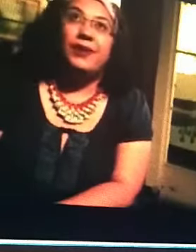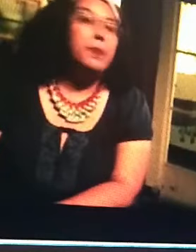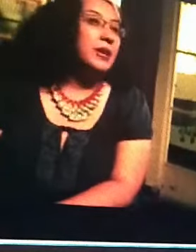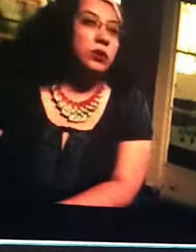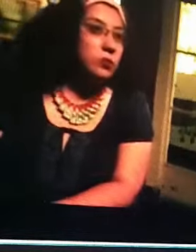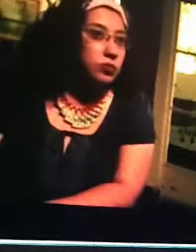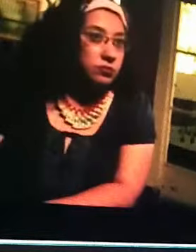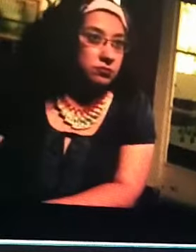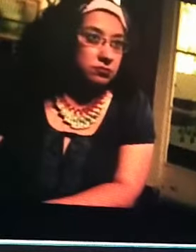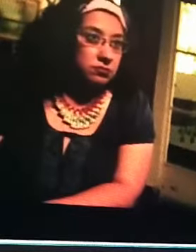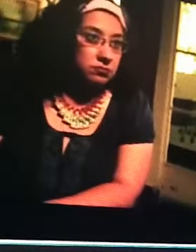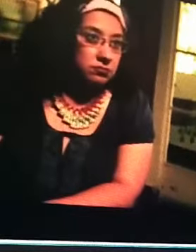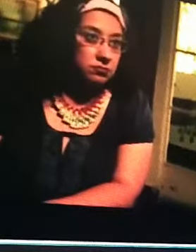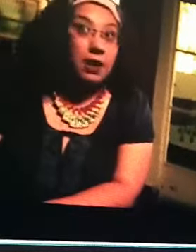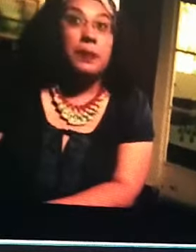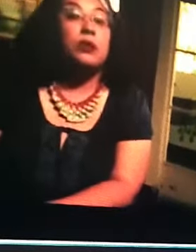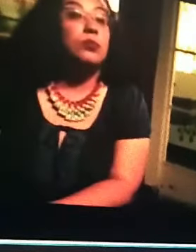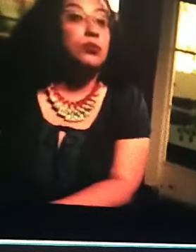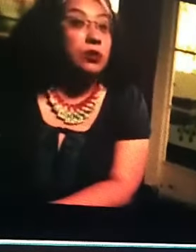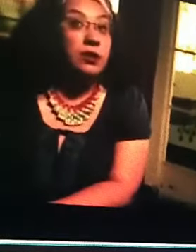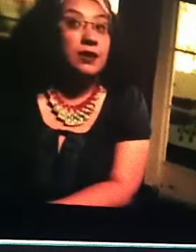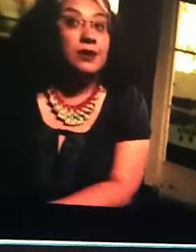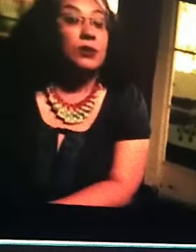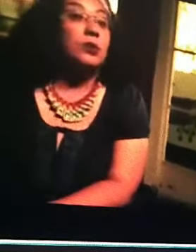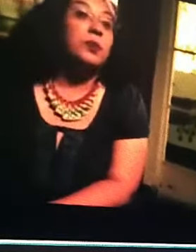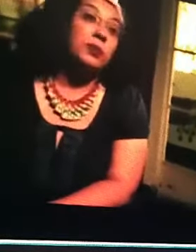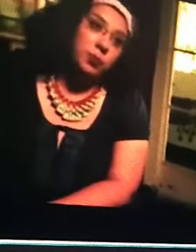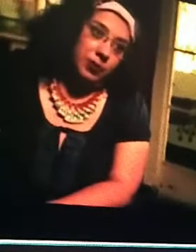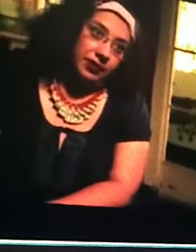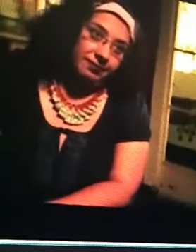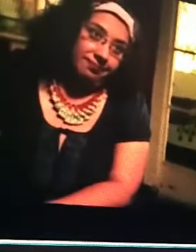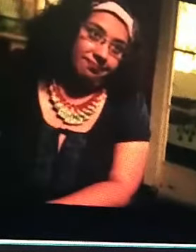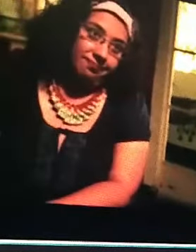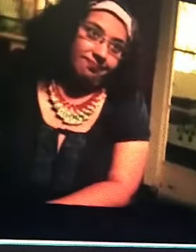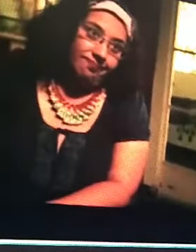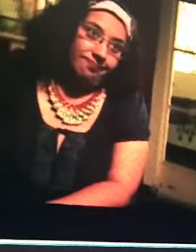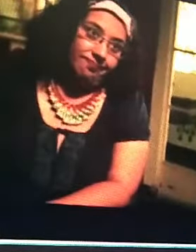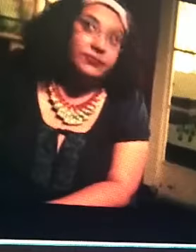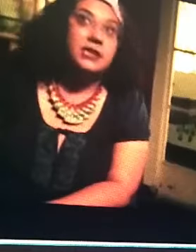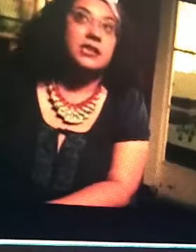venezolano aprendió mucho. Aprendió mucho, sobre todo el pueblo pobre.